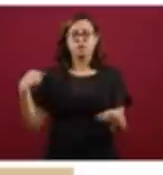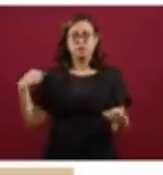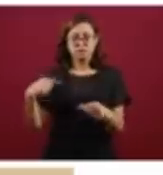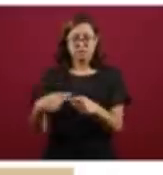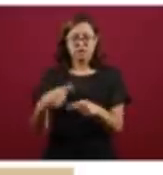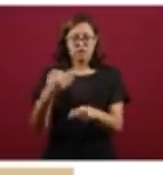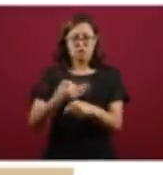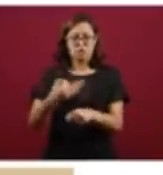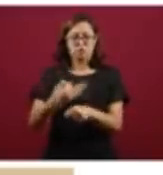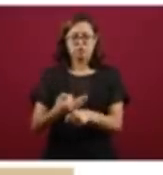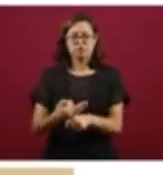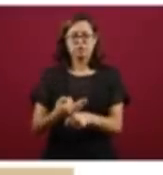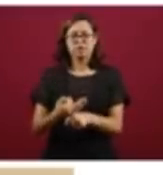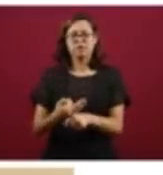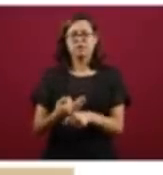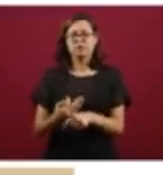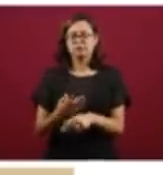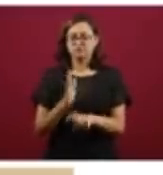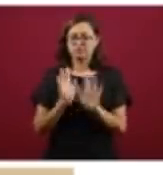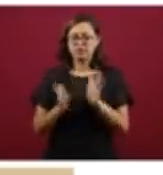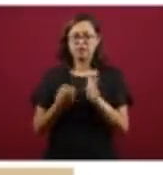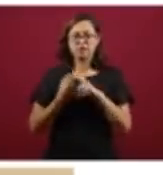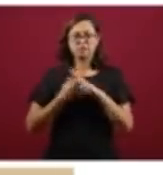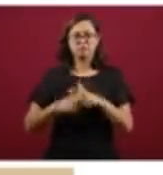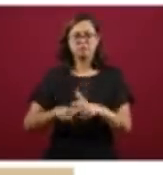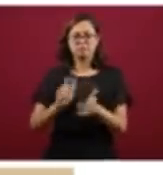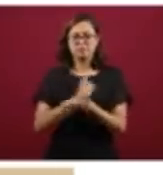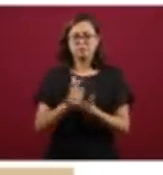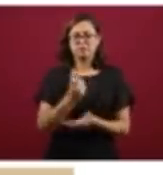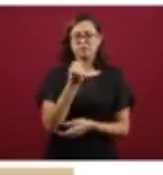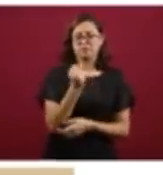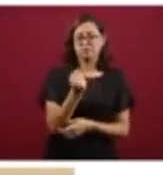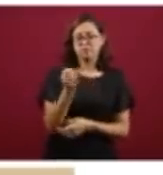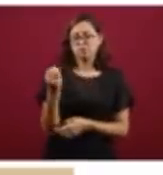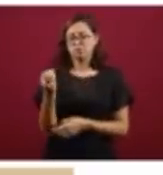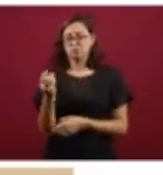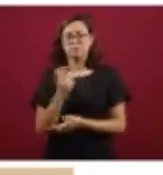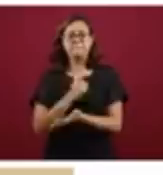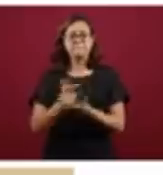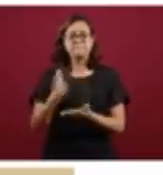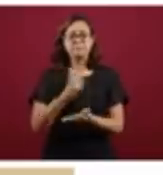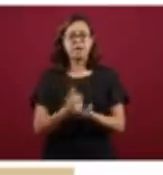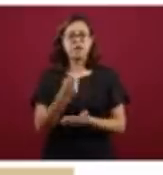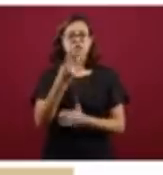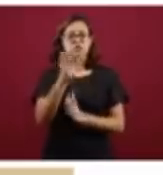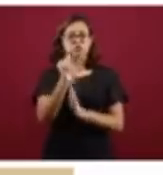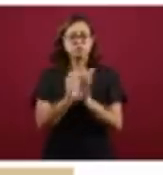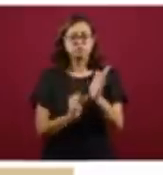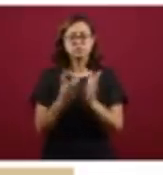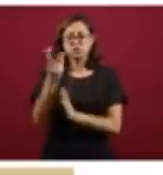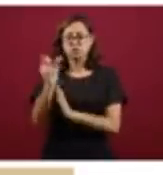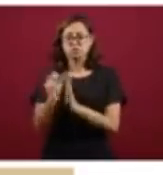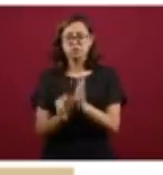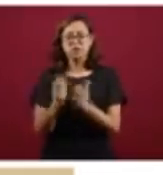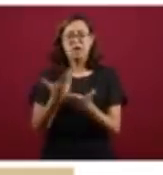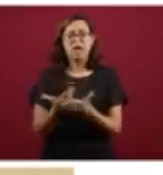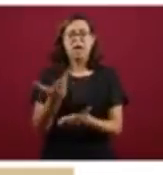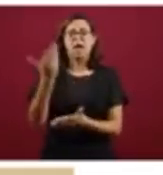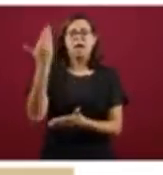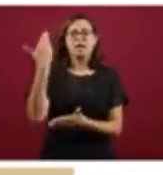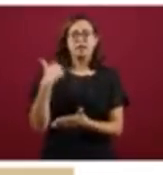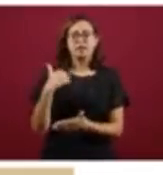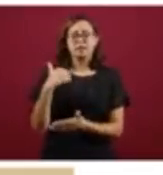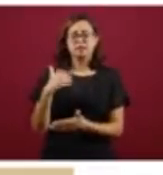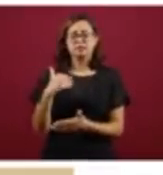ya estamos comenzando a pagar. Recordar que los pagos son bimestrales. Antes se hacía en el mes